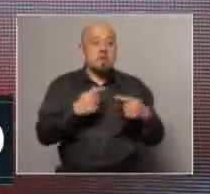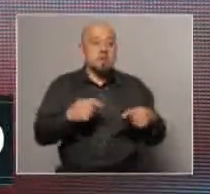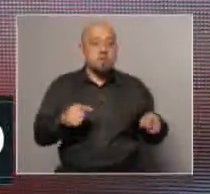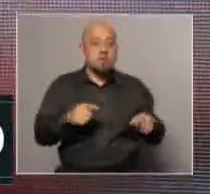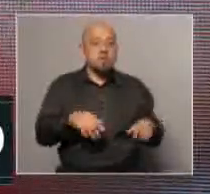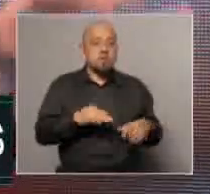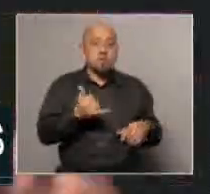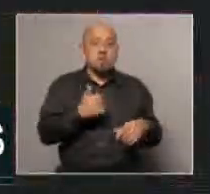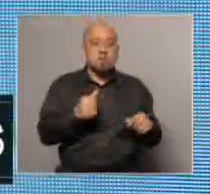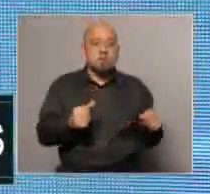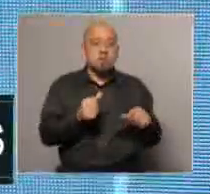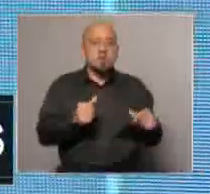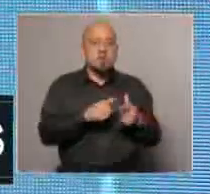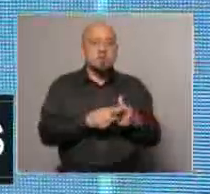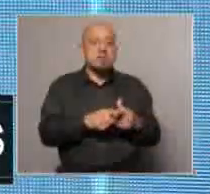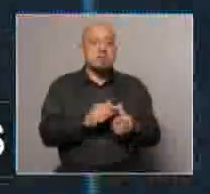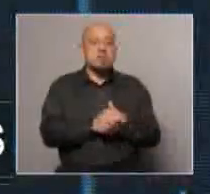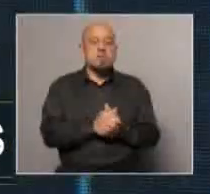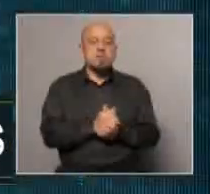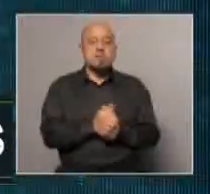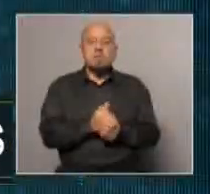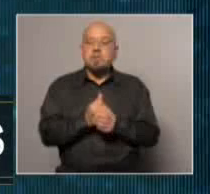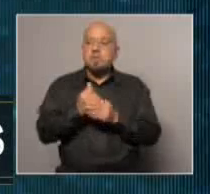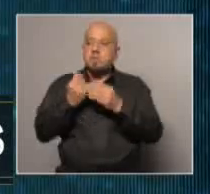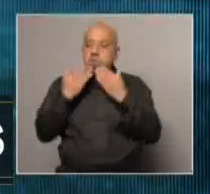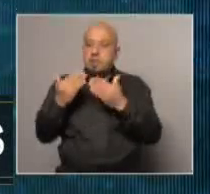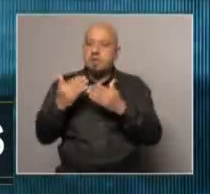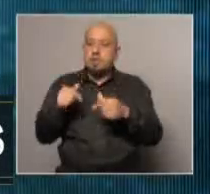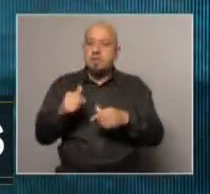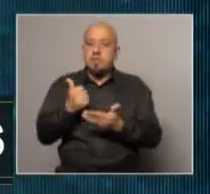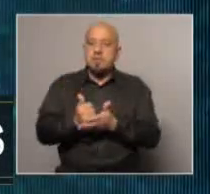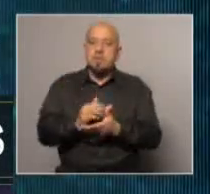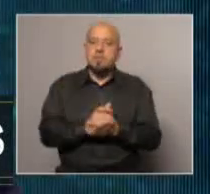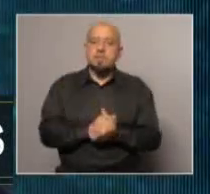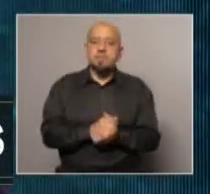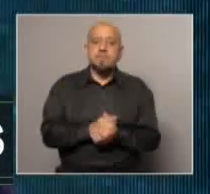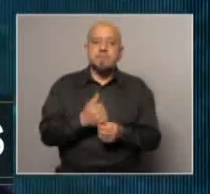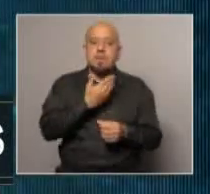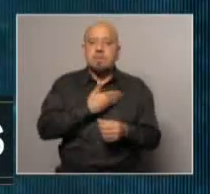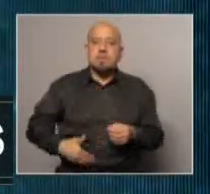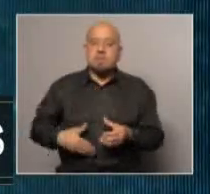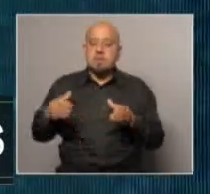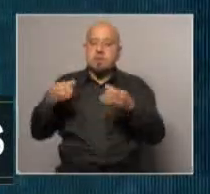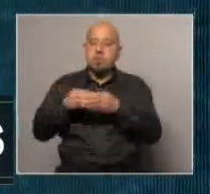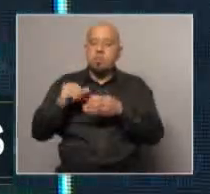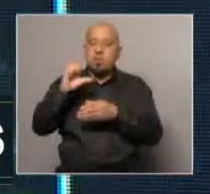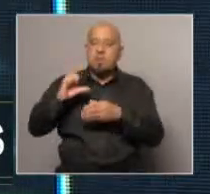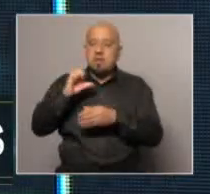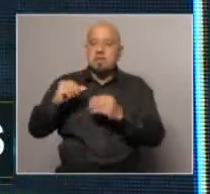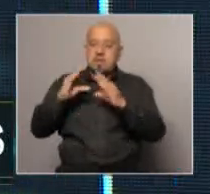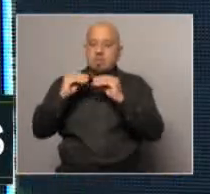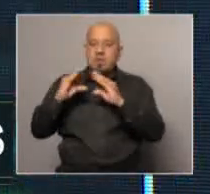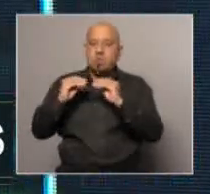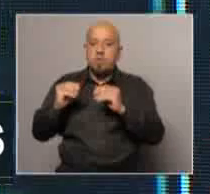concretar lo que ya tenemos en dando vueltas. Muchísimas gracias, Marco Algorta, presidente de la Cámara de Empresas Cannabis